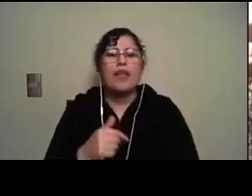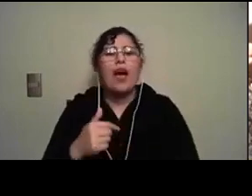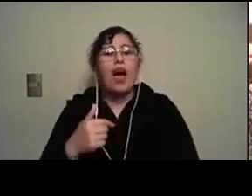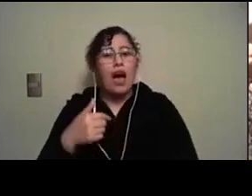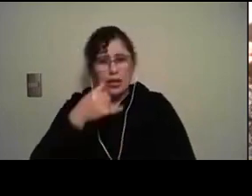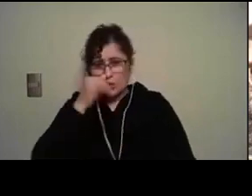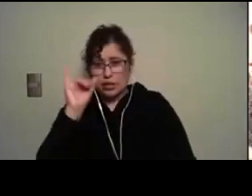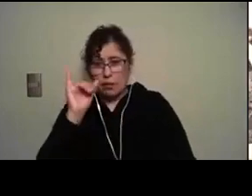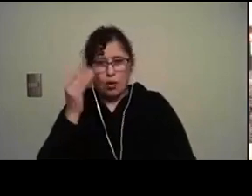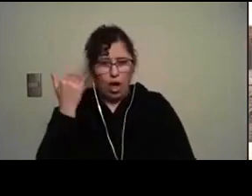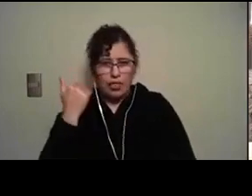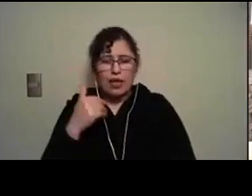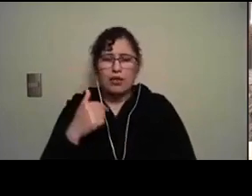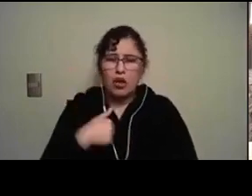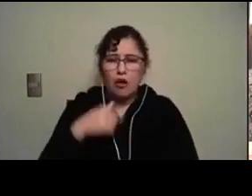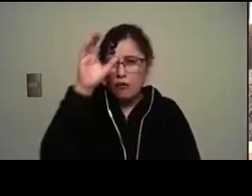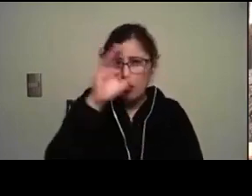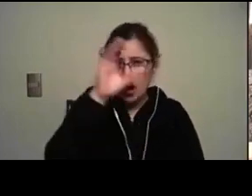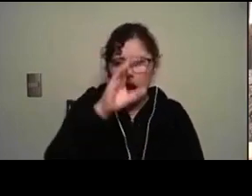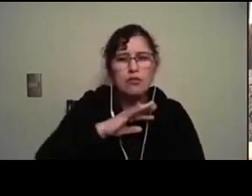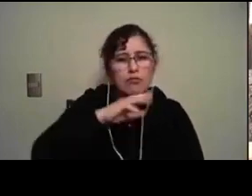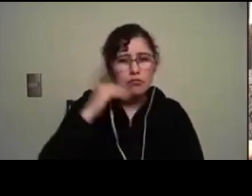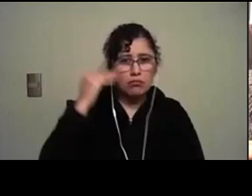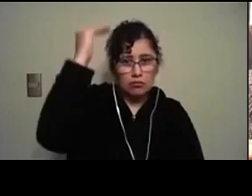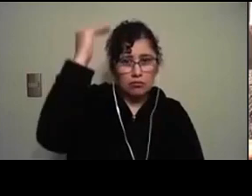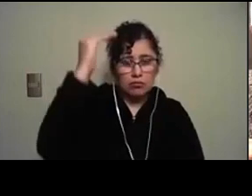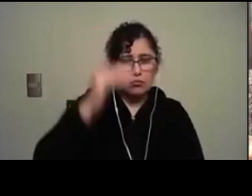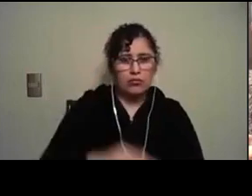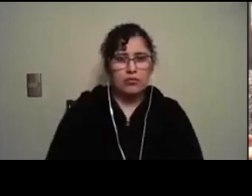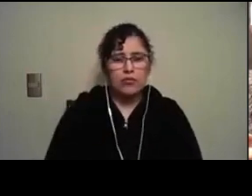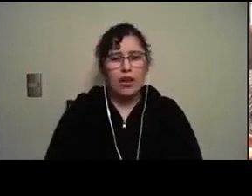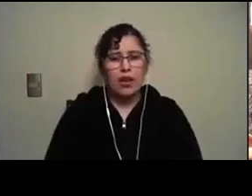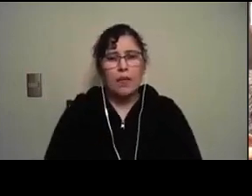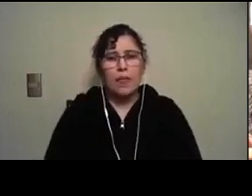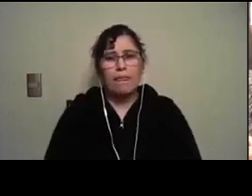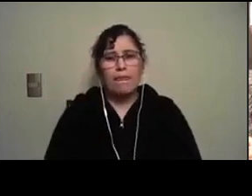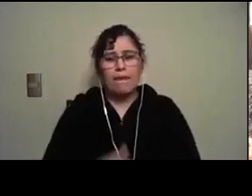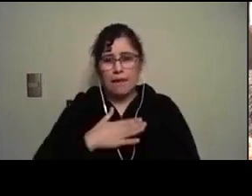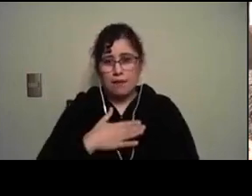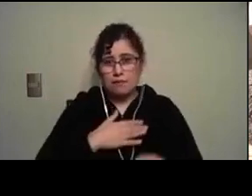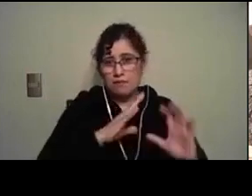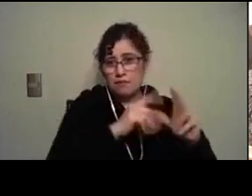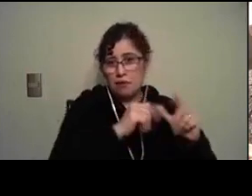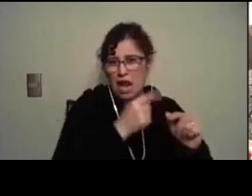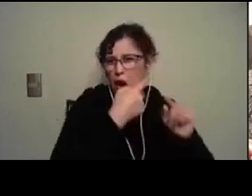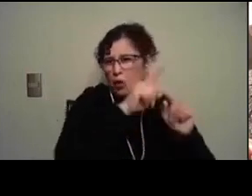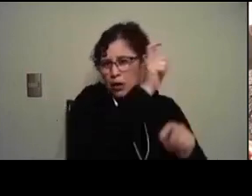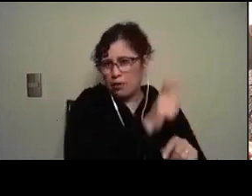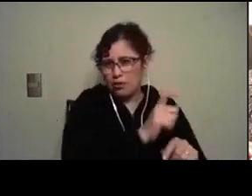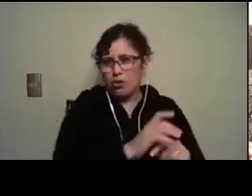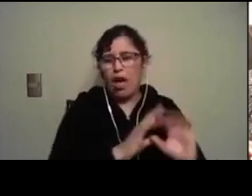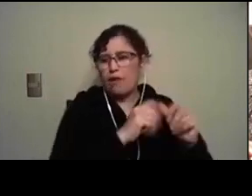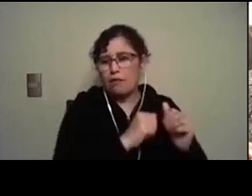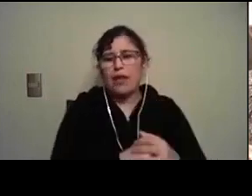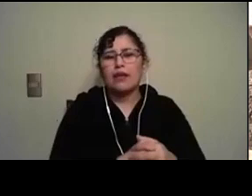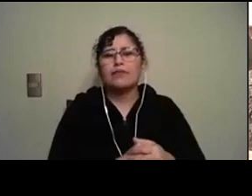atrás estuvimos buscando hogar de ancianos para una familiar igual conocida porque